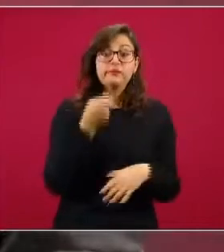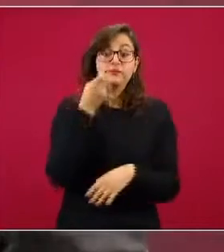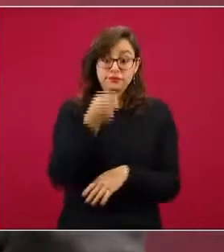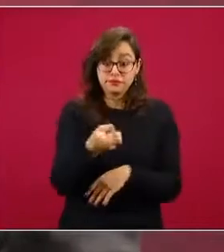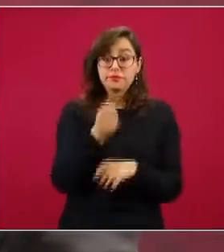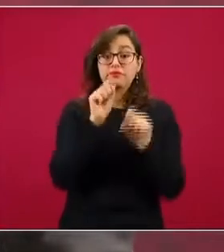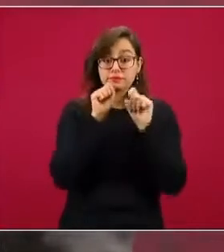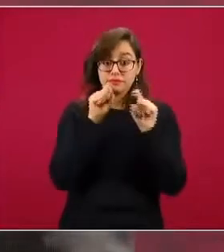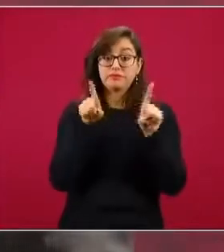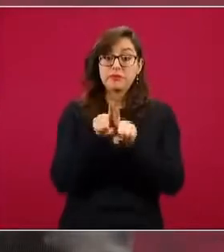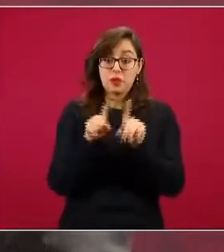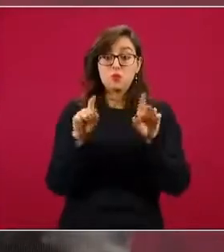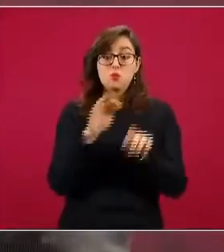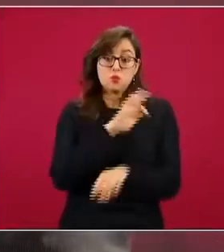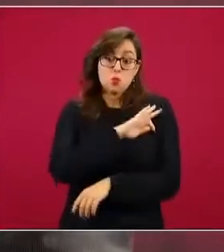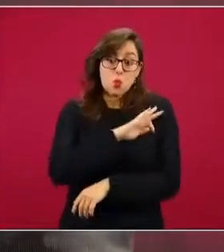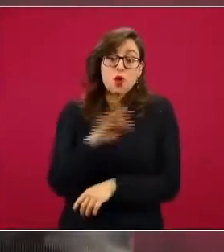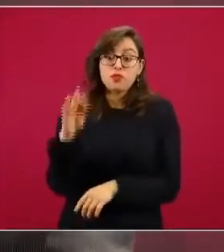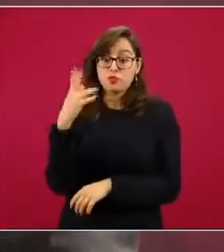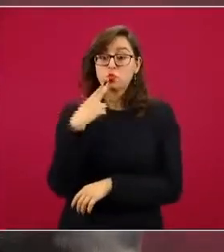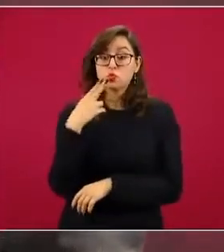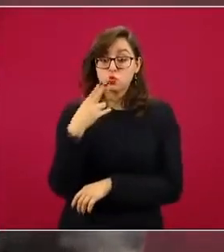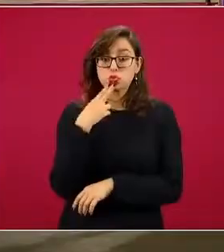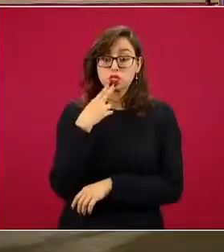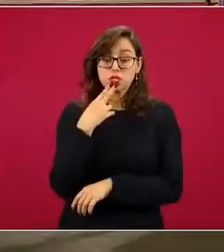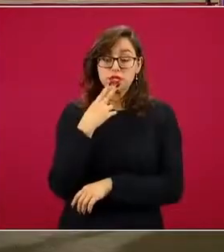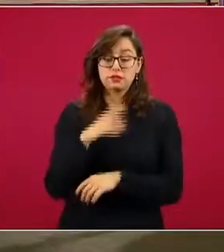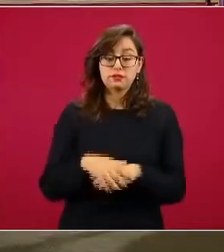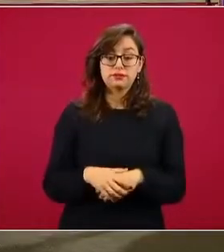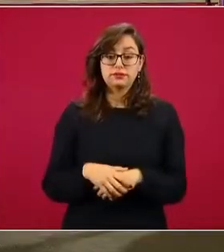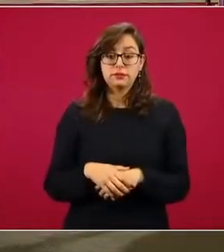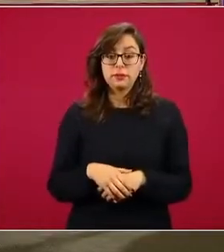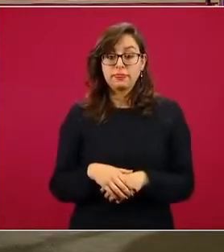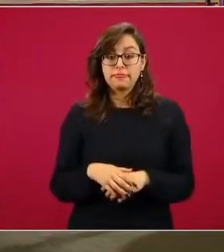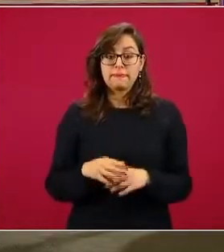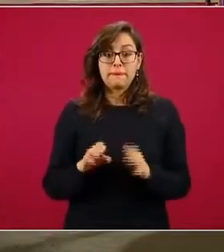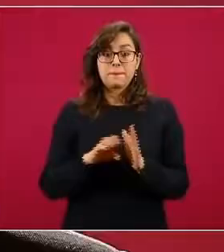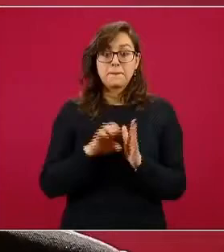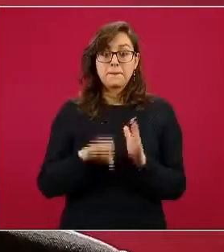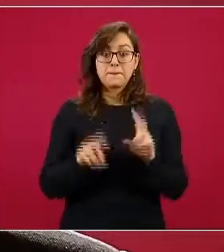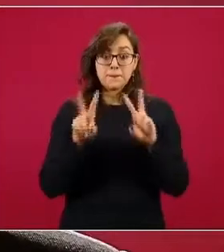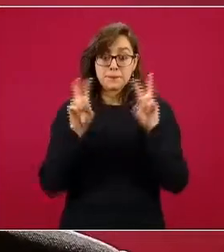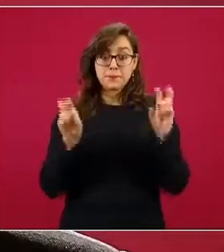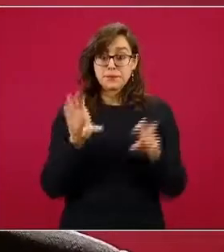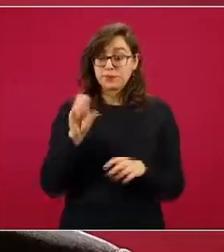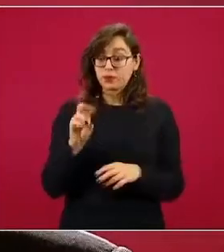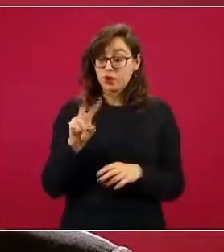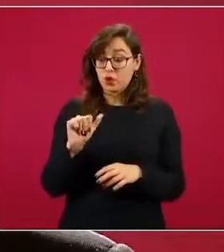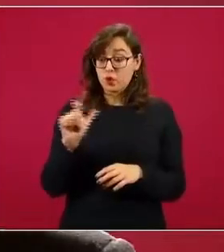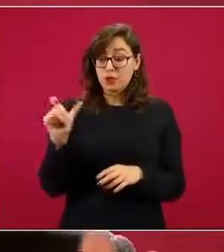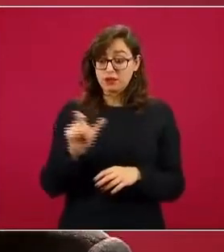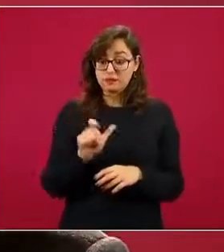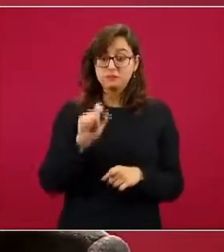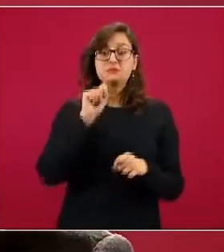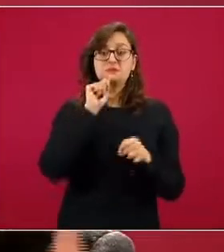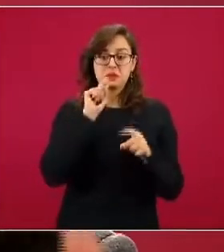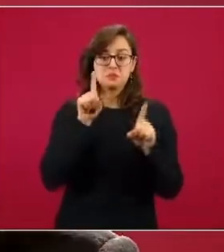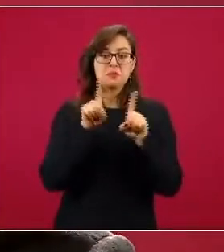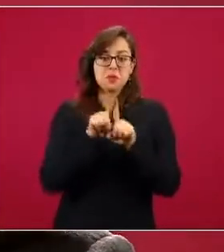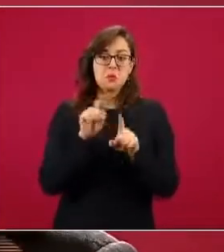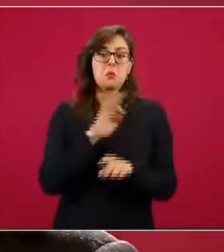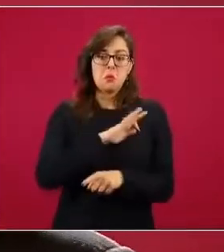un mecanismo que podría estar siendo utilizado, por ejemplo, para la plataforma COVAX colaborativa. Es posible que la